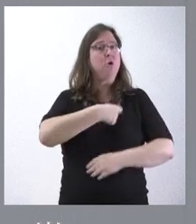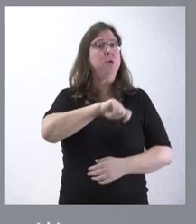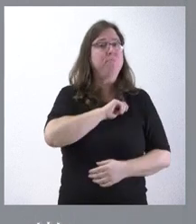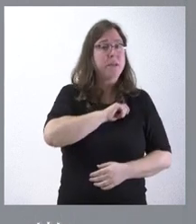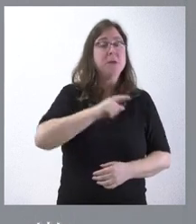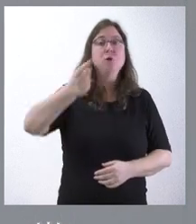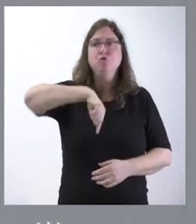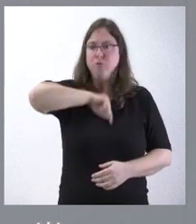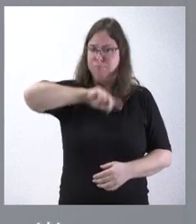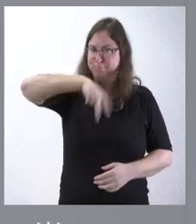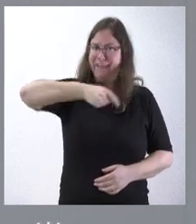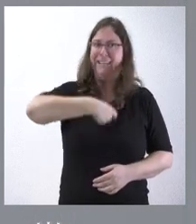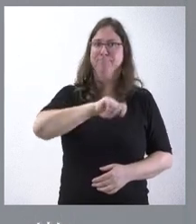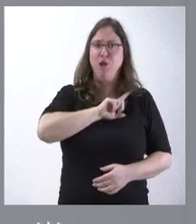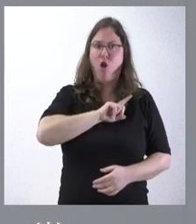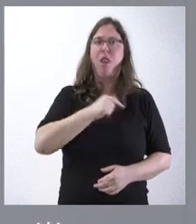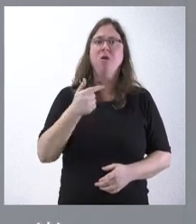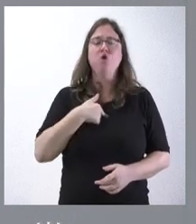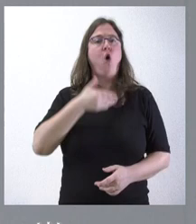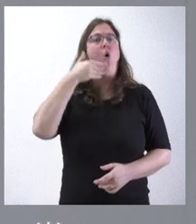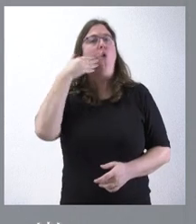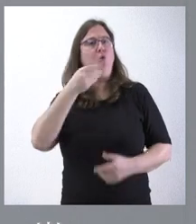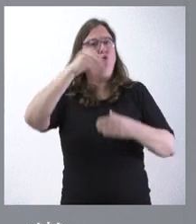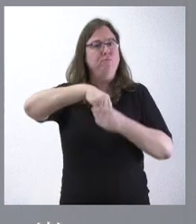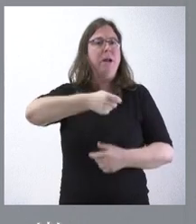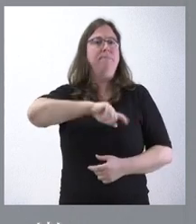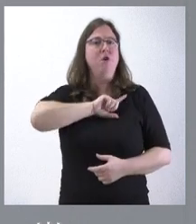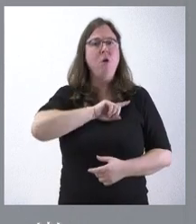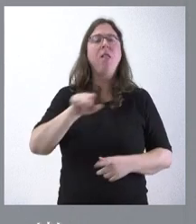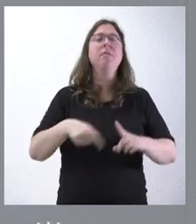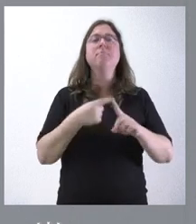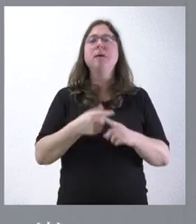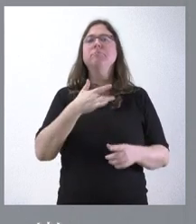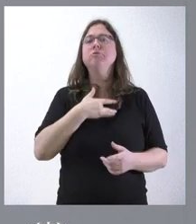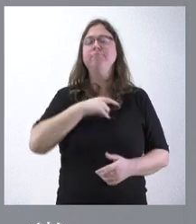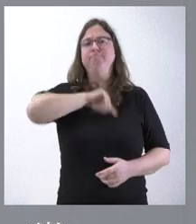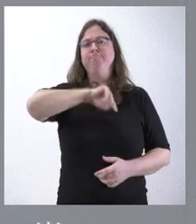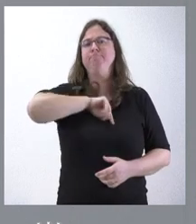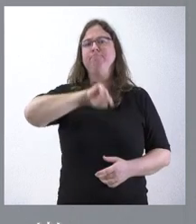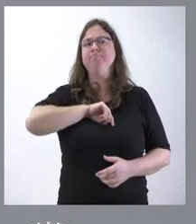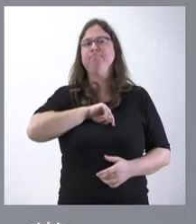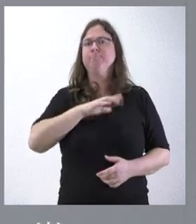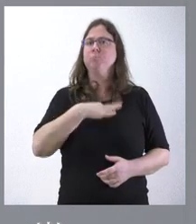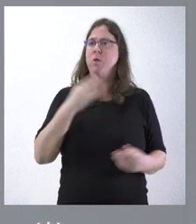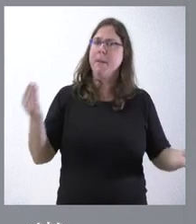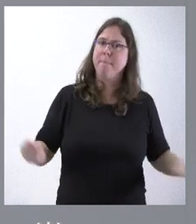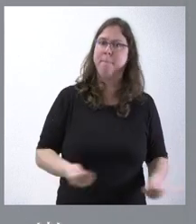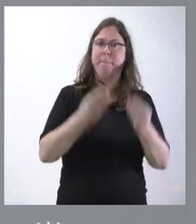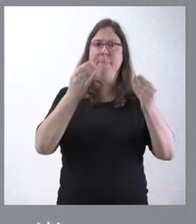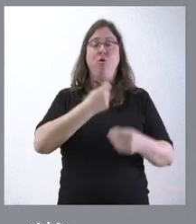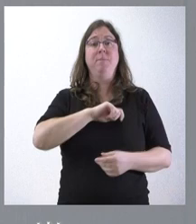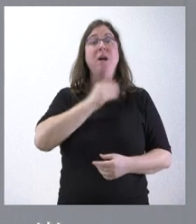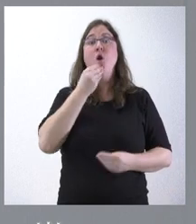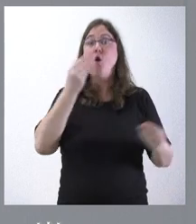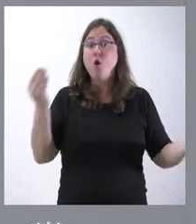nos sentimos españoles somos orgullosos de ser españoles de contribuir a que España pueda mejorar la mejor contribución que